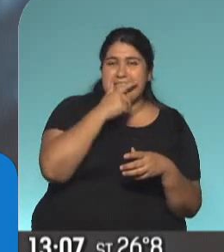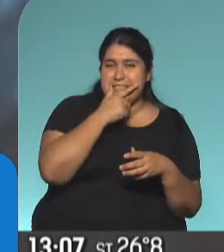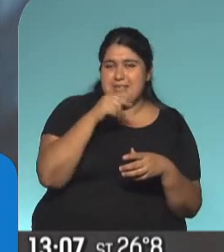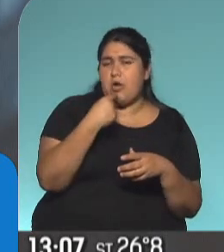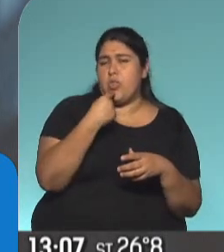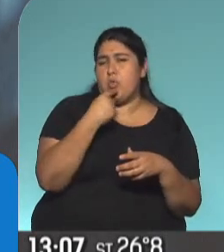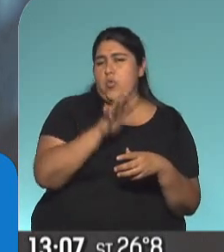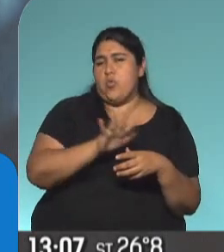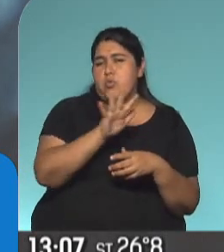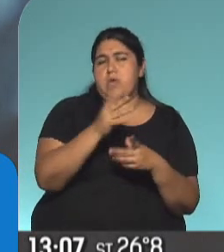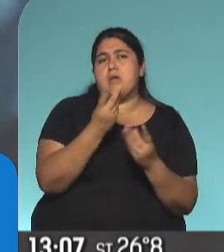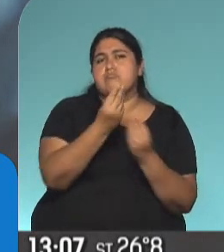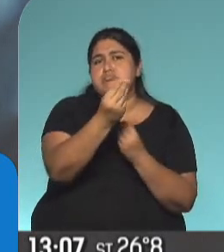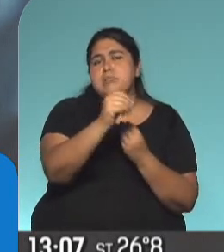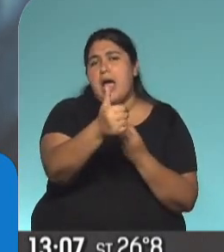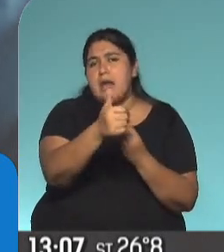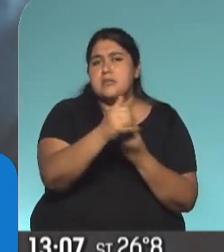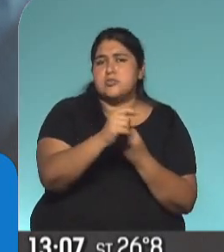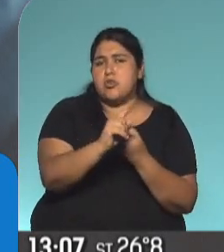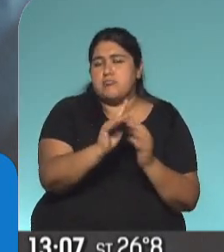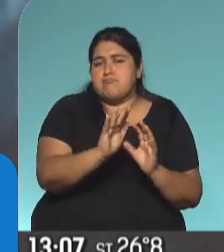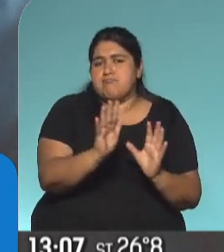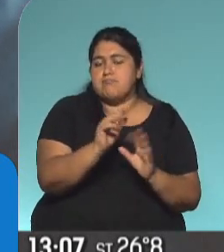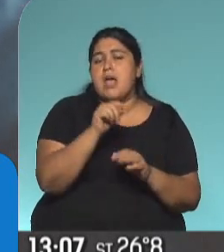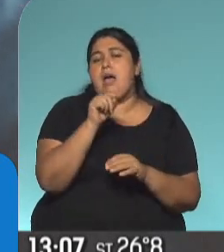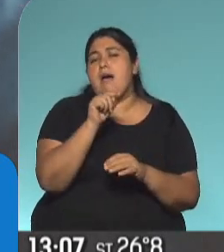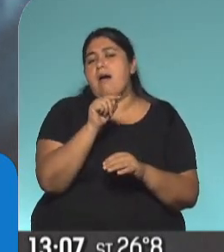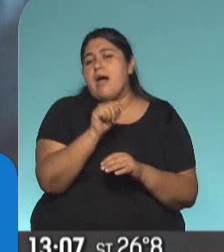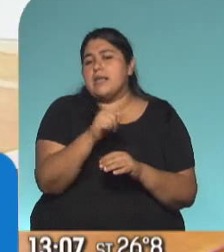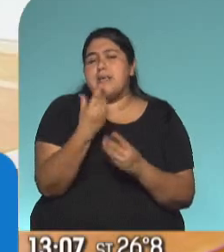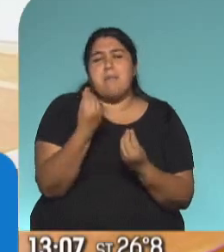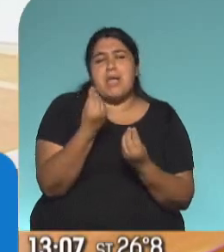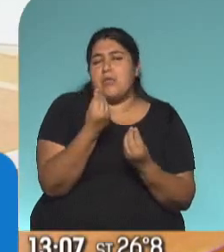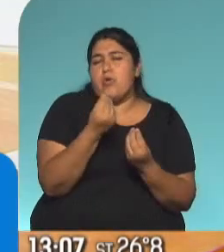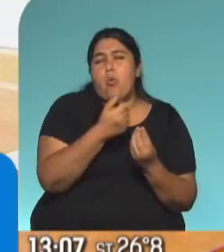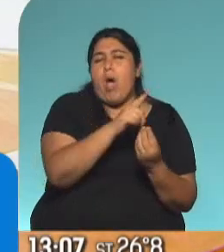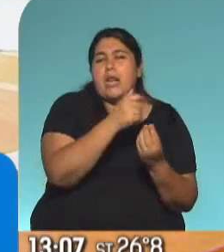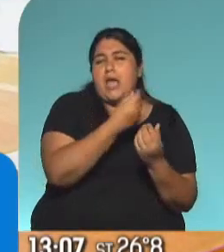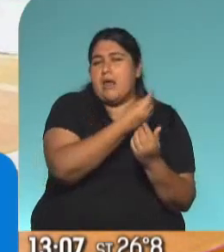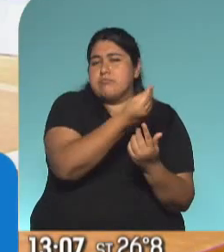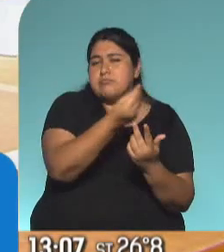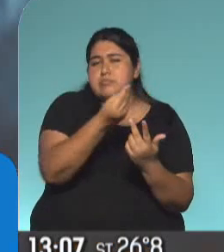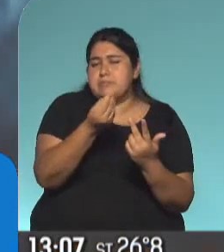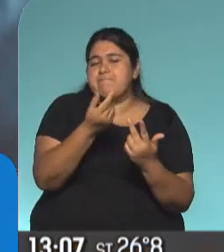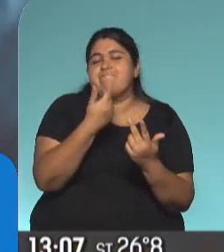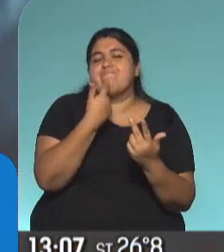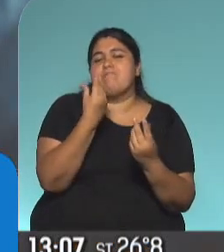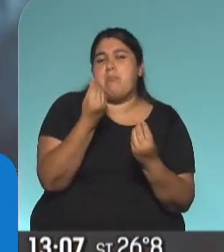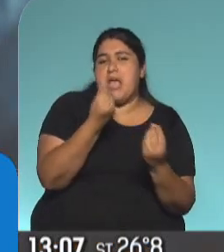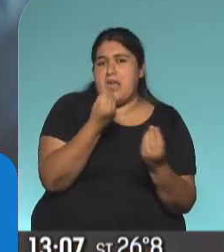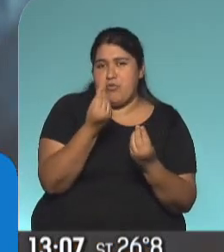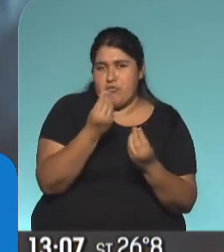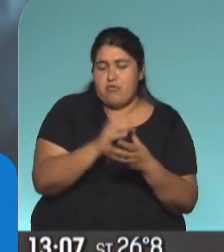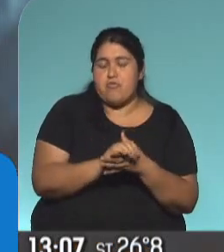que esté garantizado el triunfo de Arauz. Le tienen temor a cualquiera, sea Lasso o sea el candidato